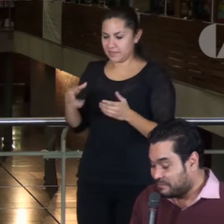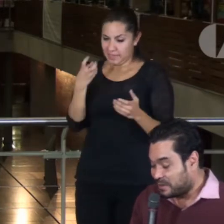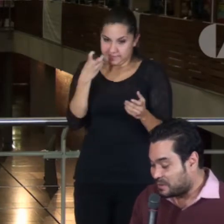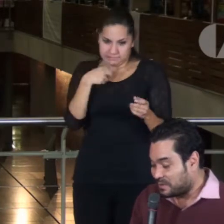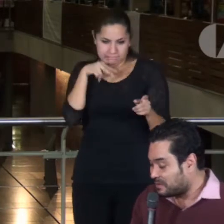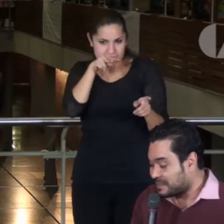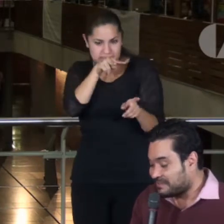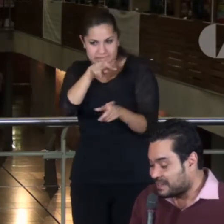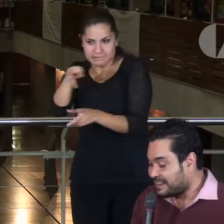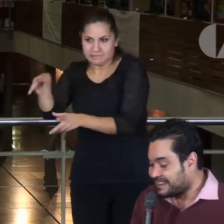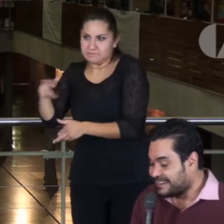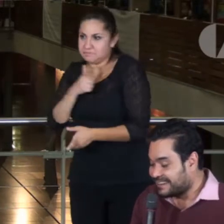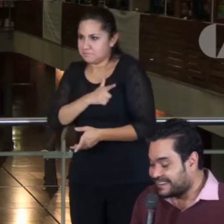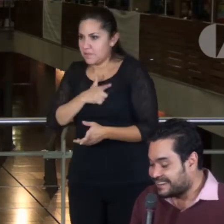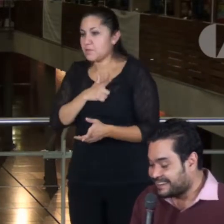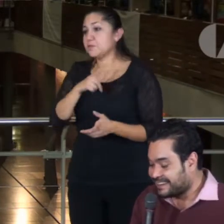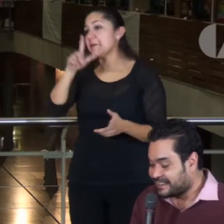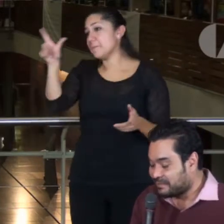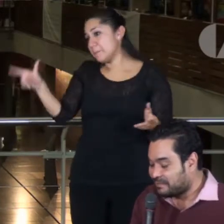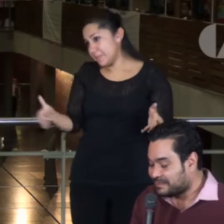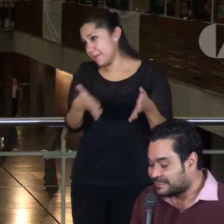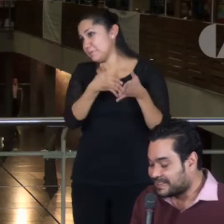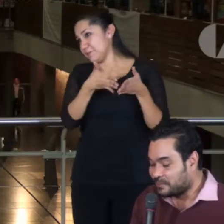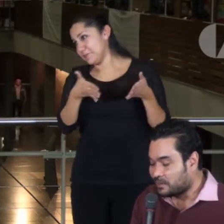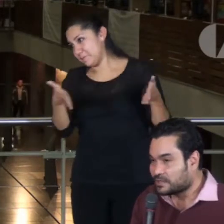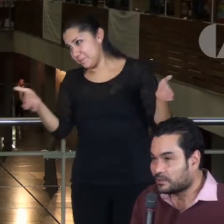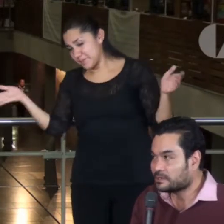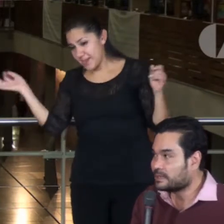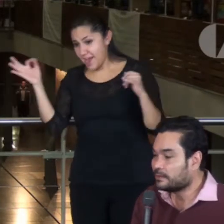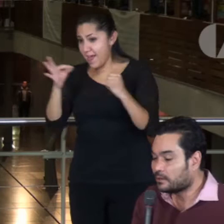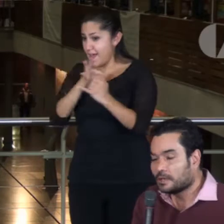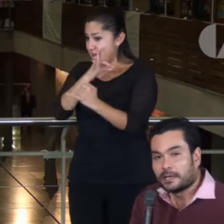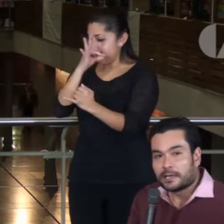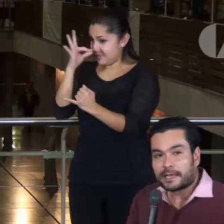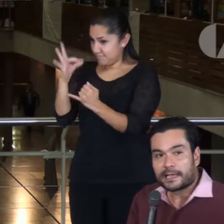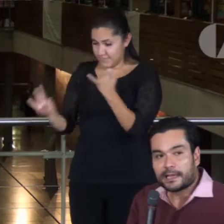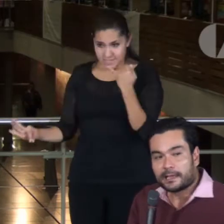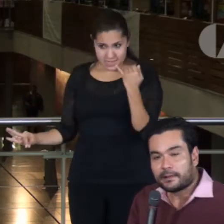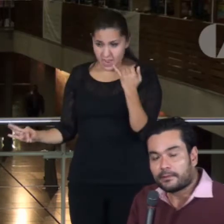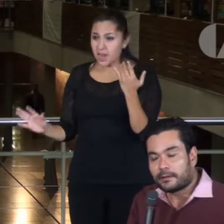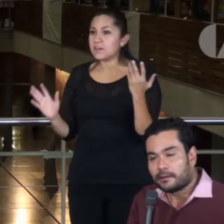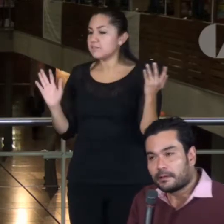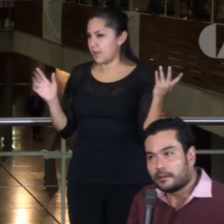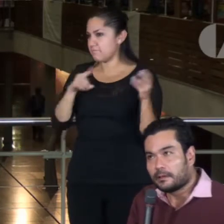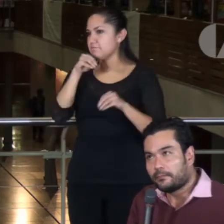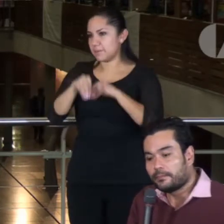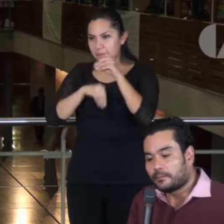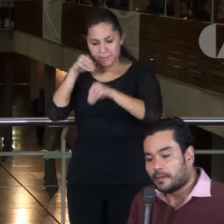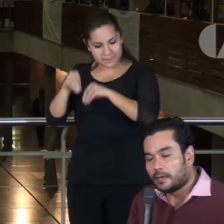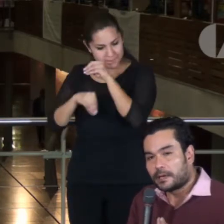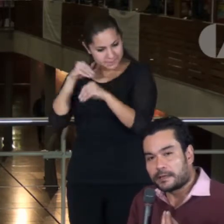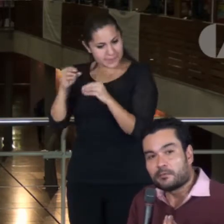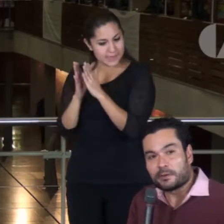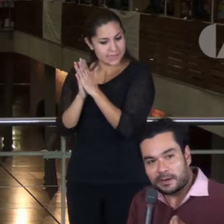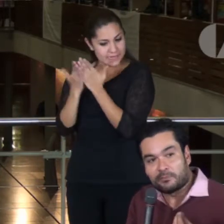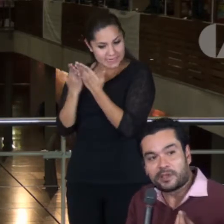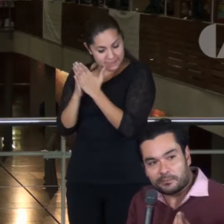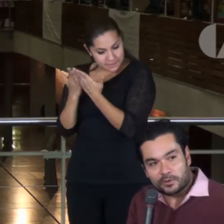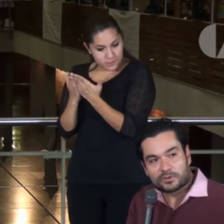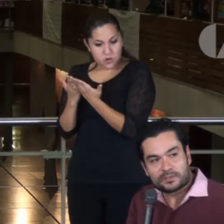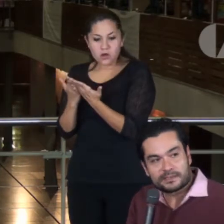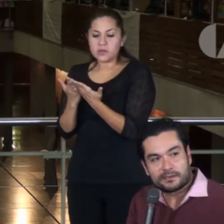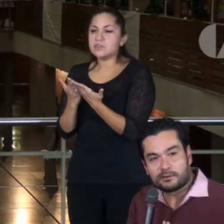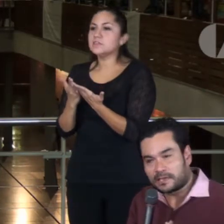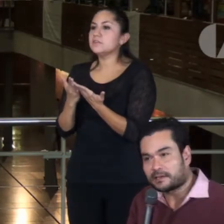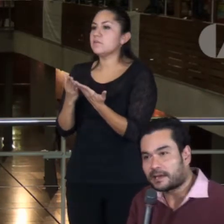y pues bueno al final terminó siendo este libro que que tiene un papel muy